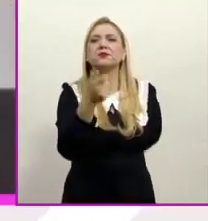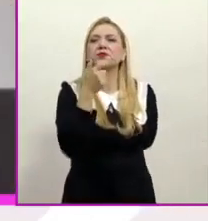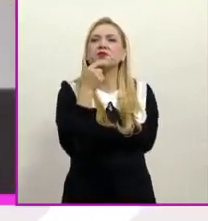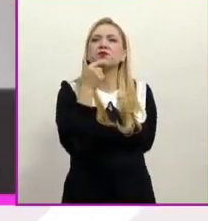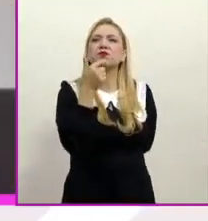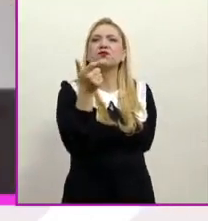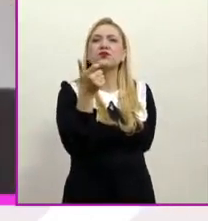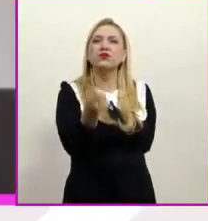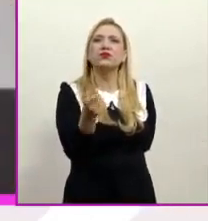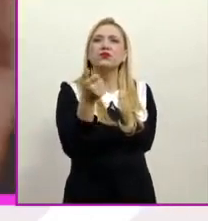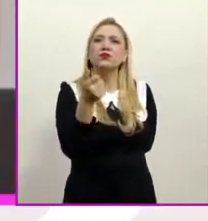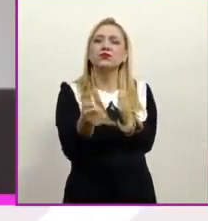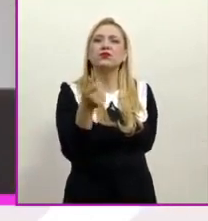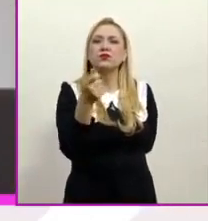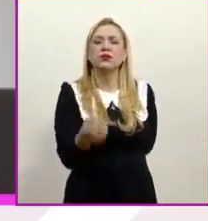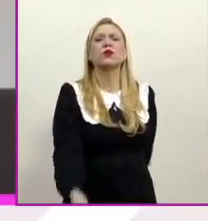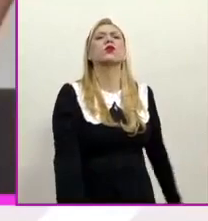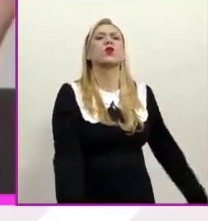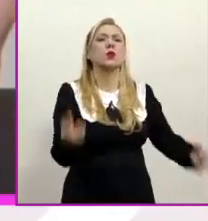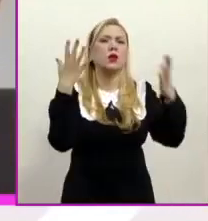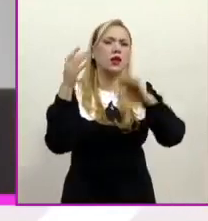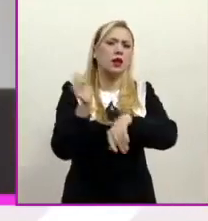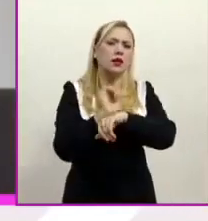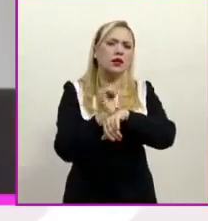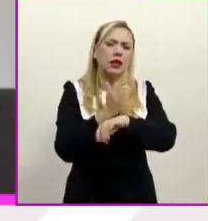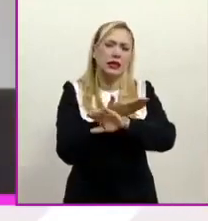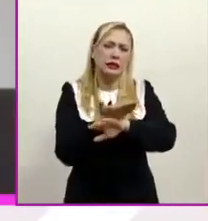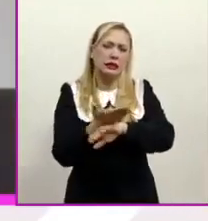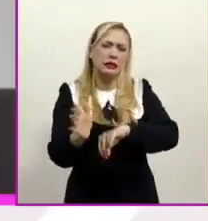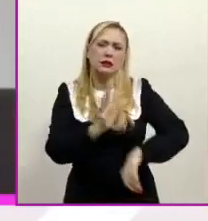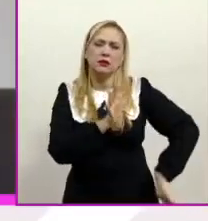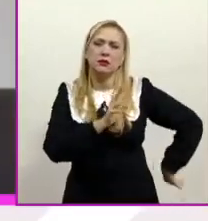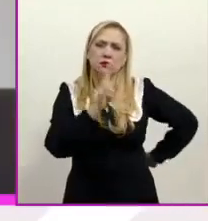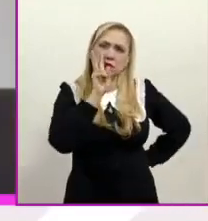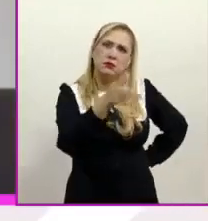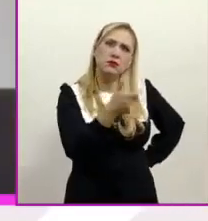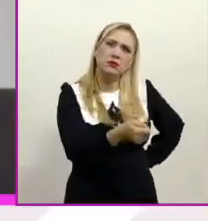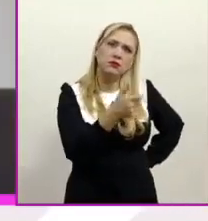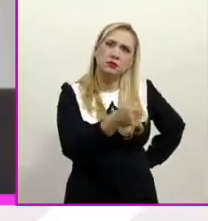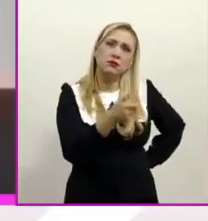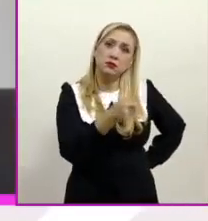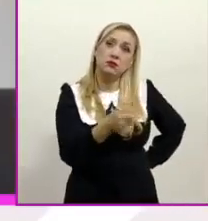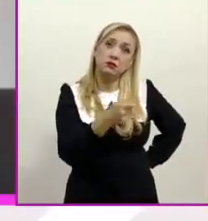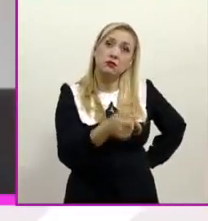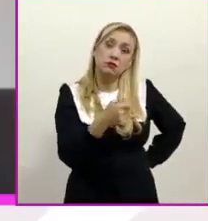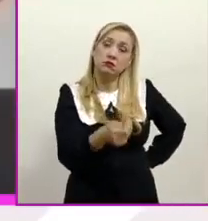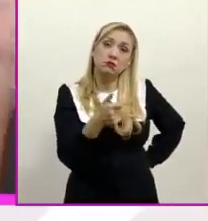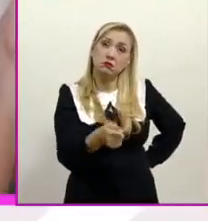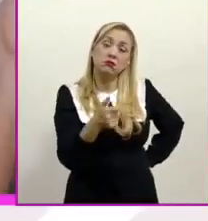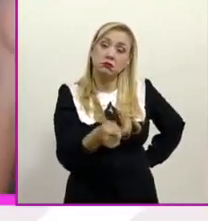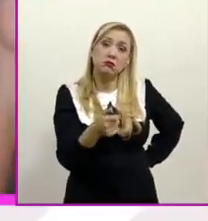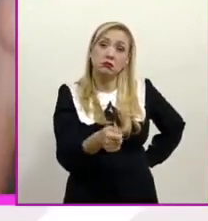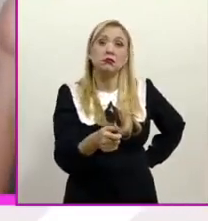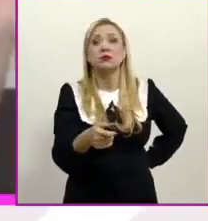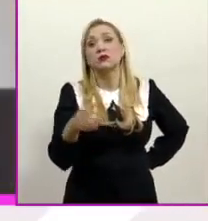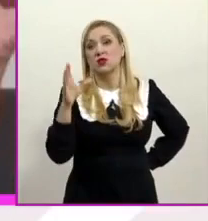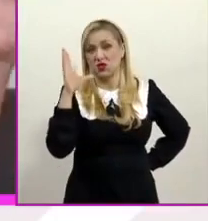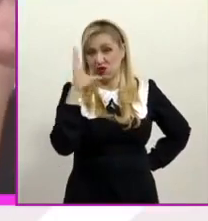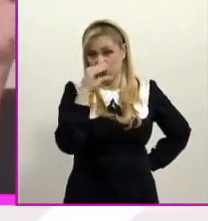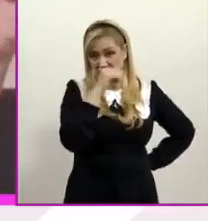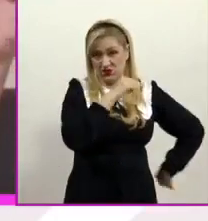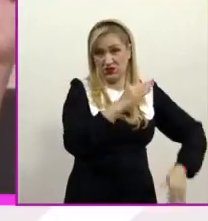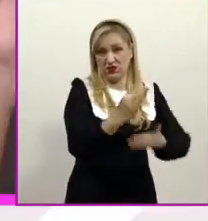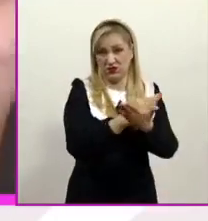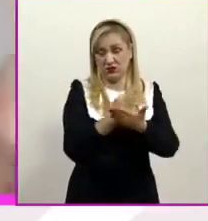los prietos. ¿Cuántos actores blancos ves que están actuando regular? En cambio, viene un actor prieto y